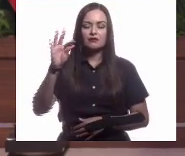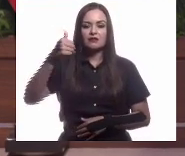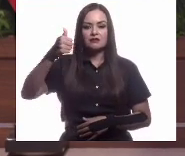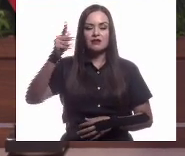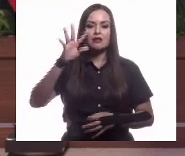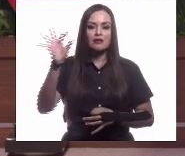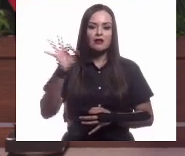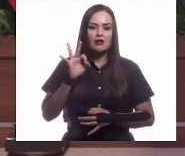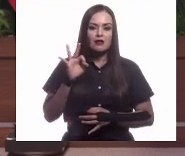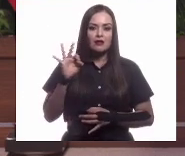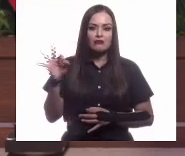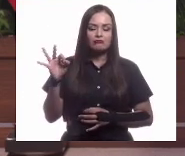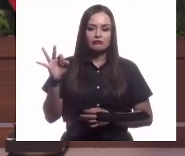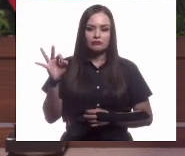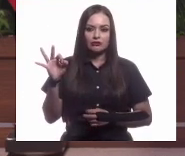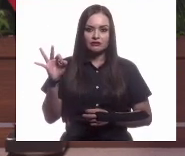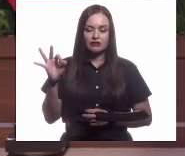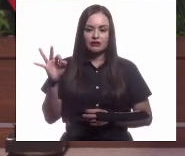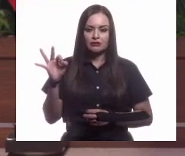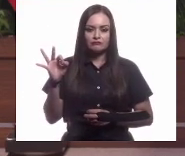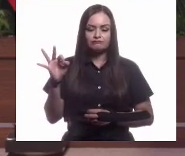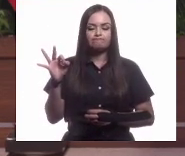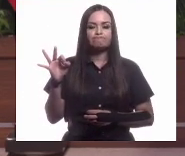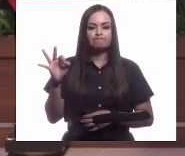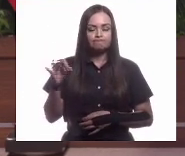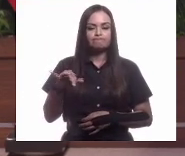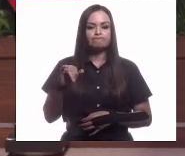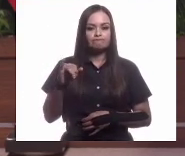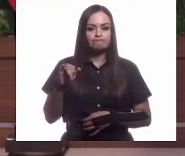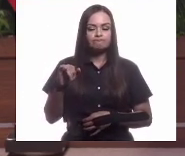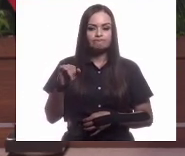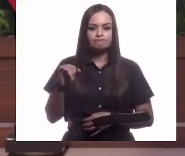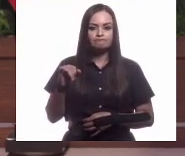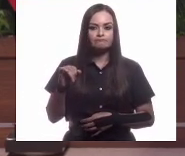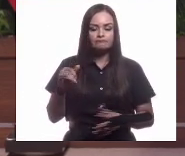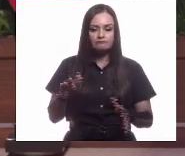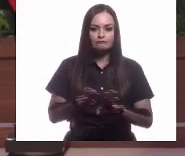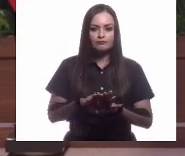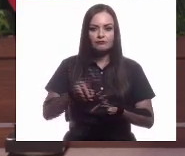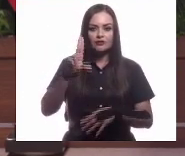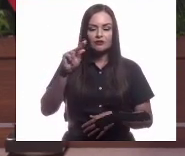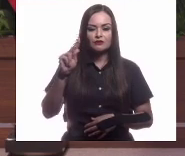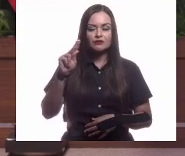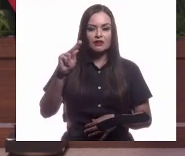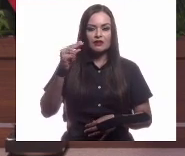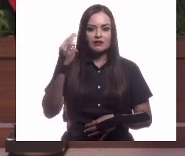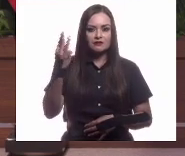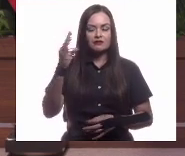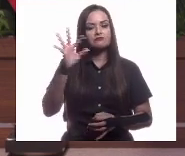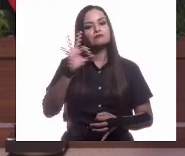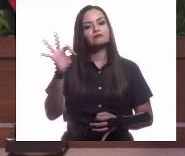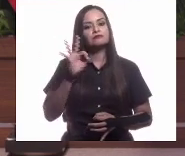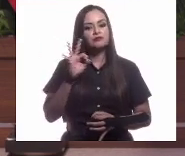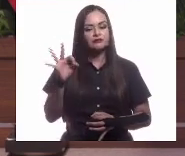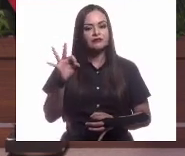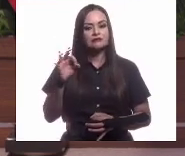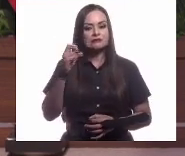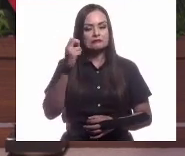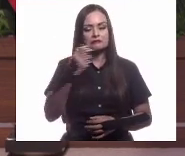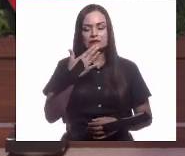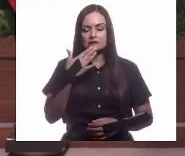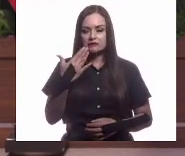346% en el número de órdenes solicitadas y se nos han concedido de estas el 83%. Ese es el nivel de